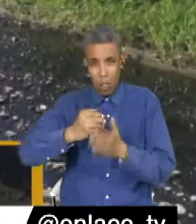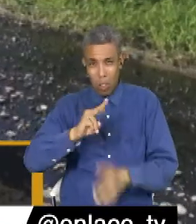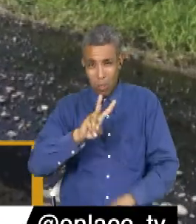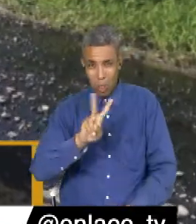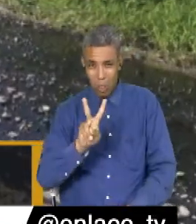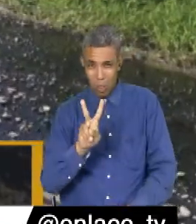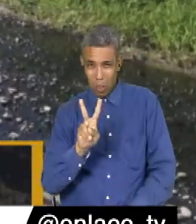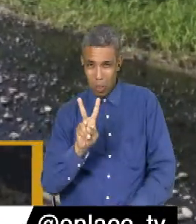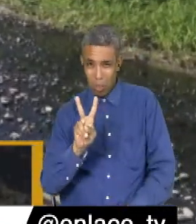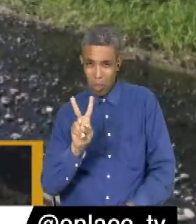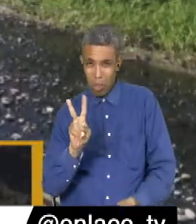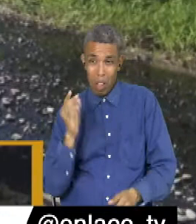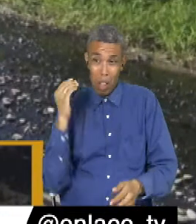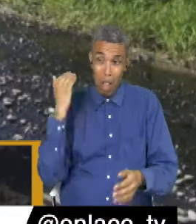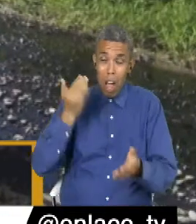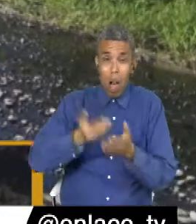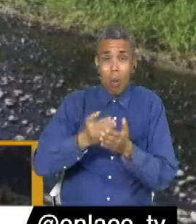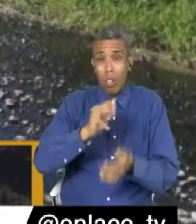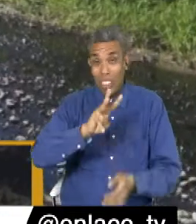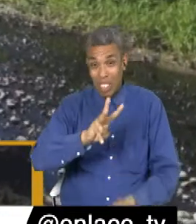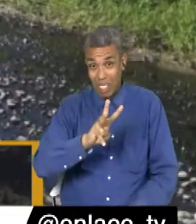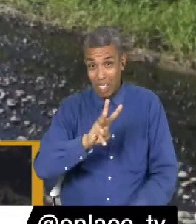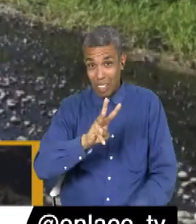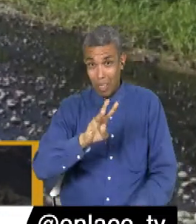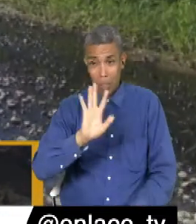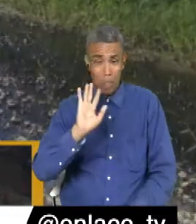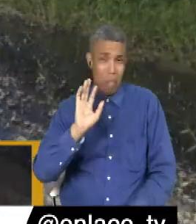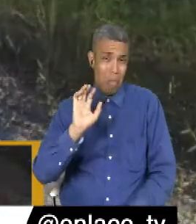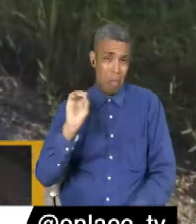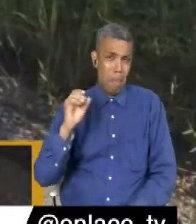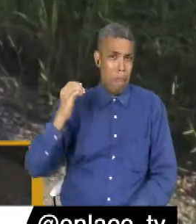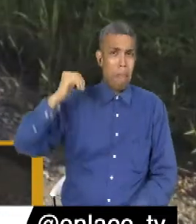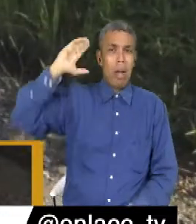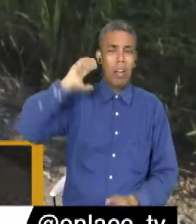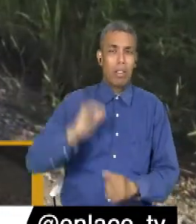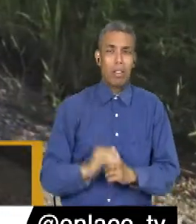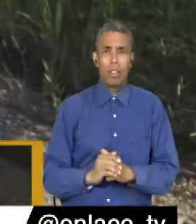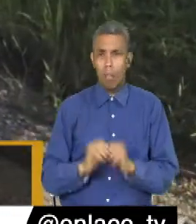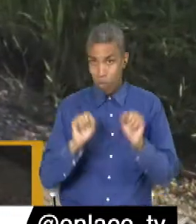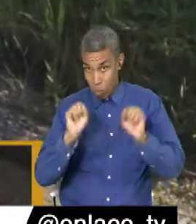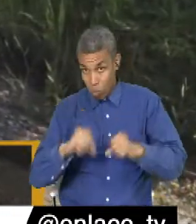386 pozos. ¿Los reclamos se salen del resorte de la compañía o puede haber solución?